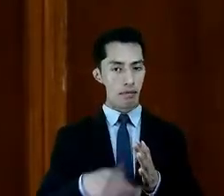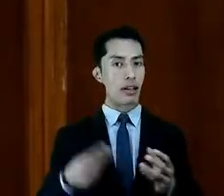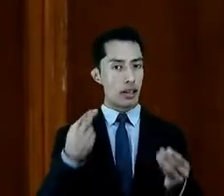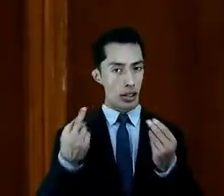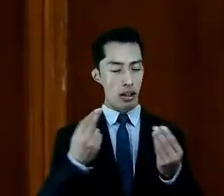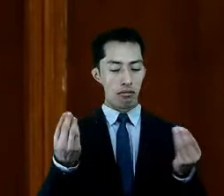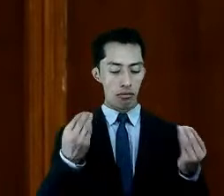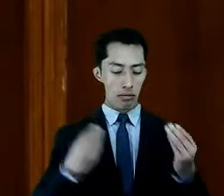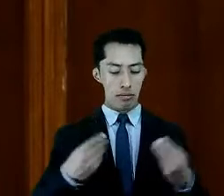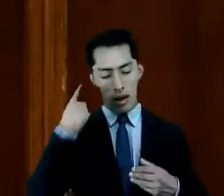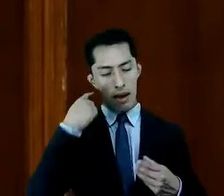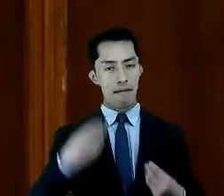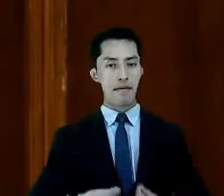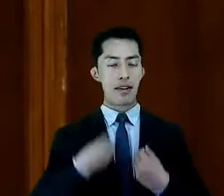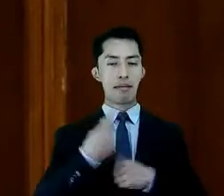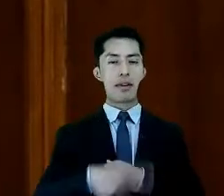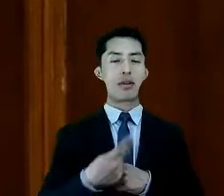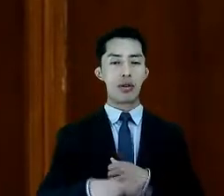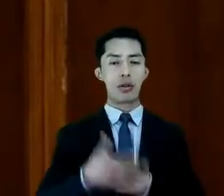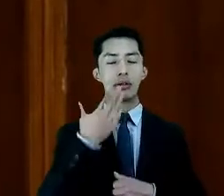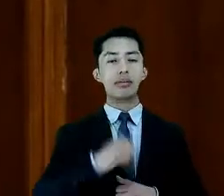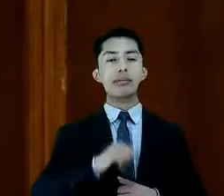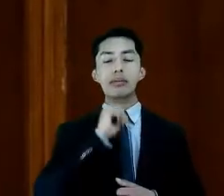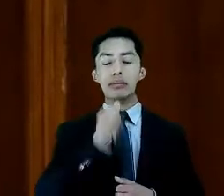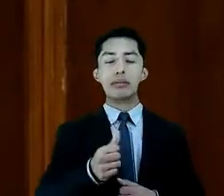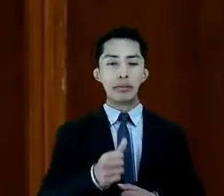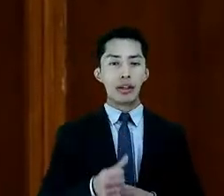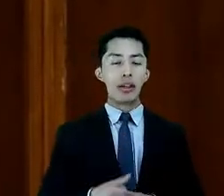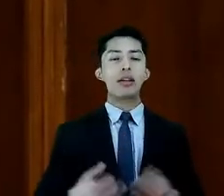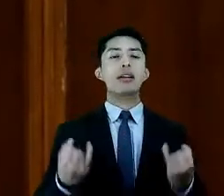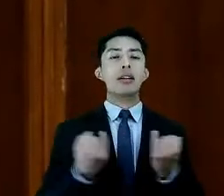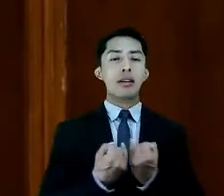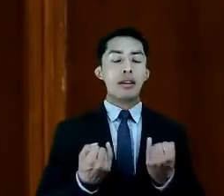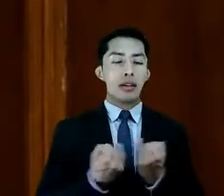poner en peligro sus vidas. Conociendo las